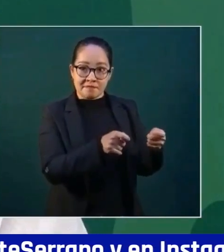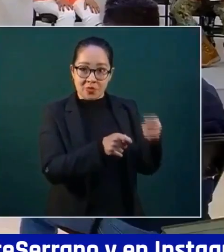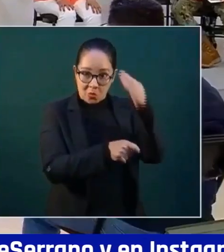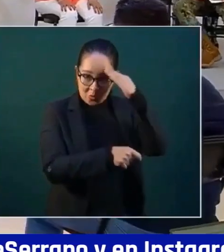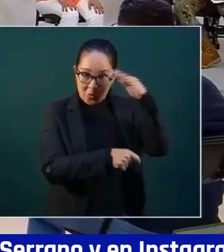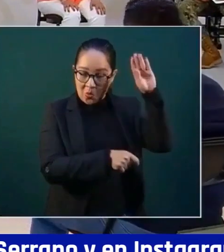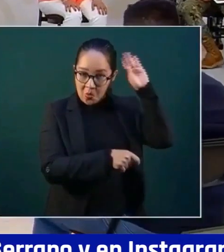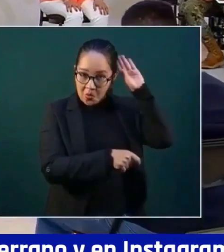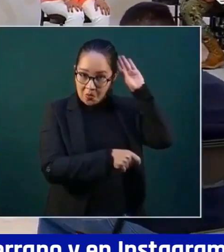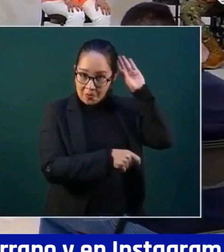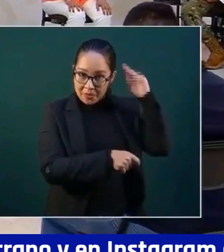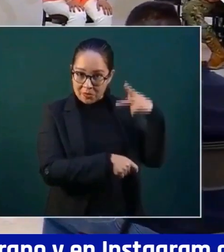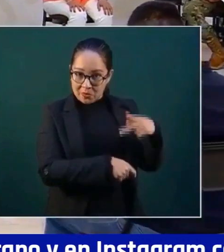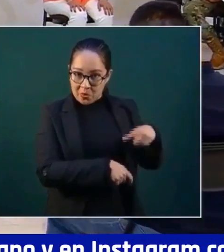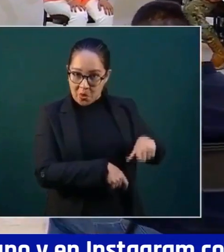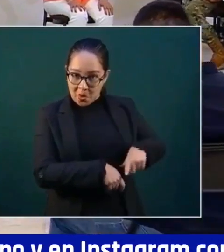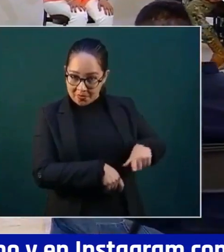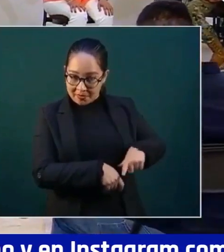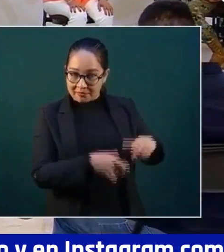al gobierno de Cuba.